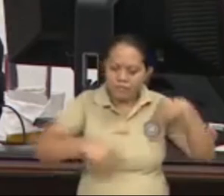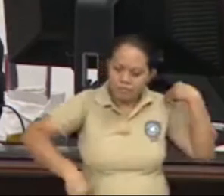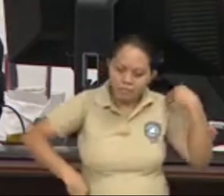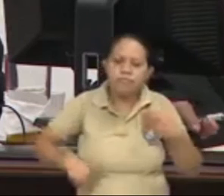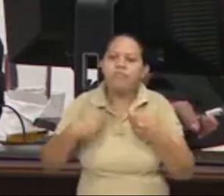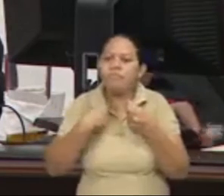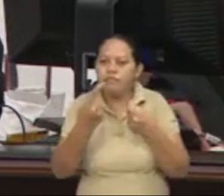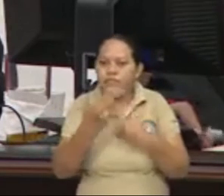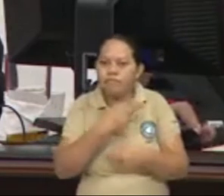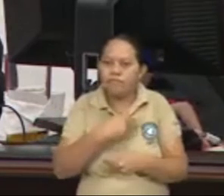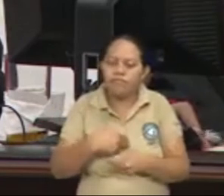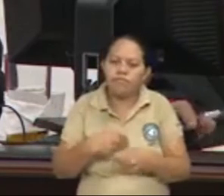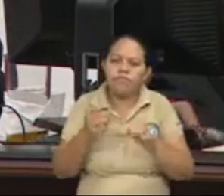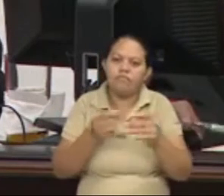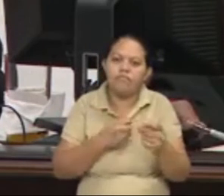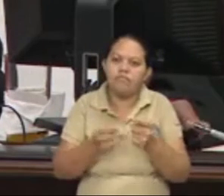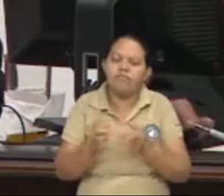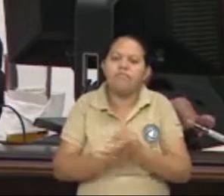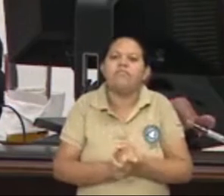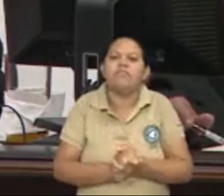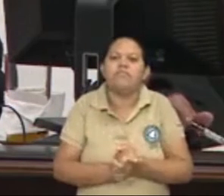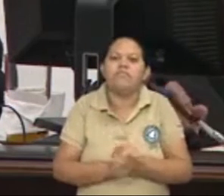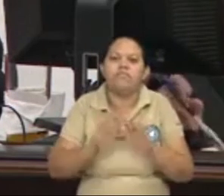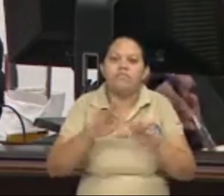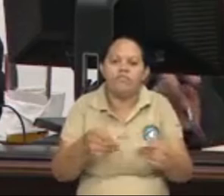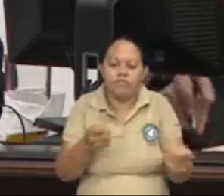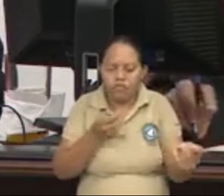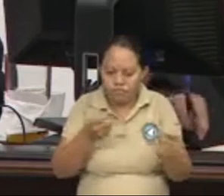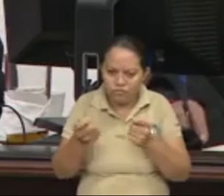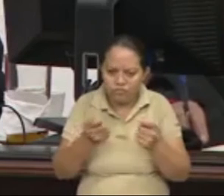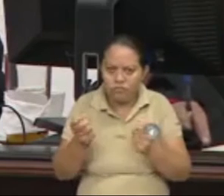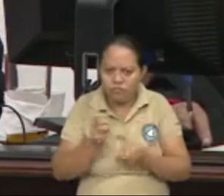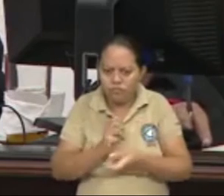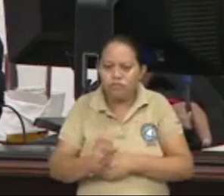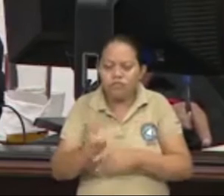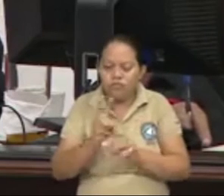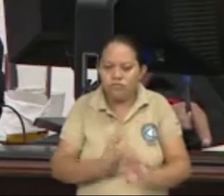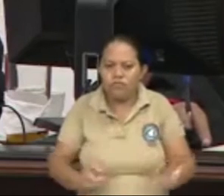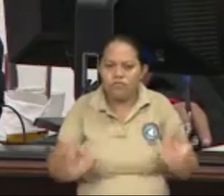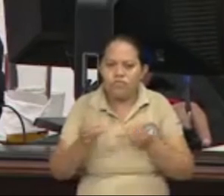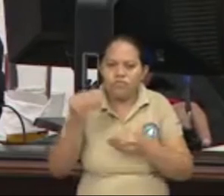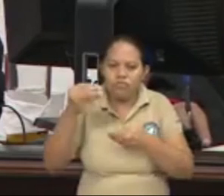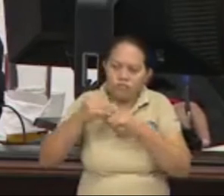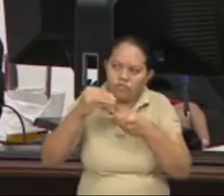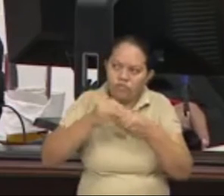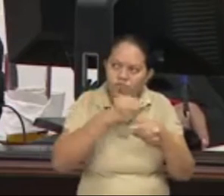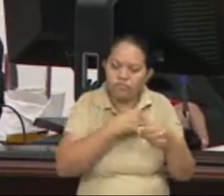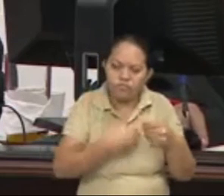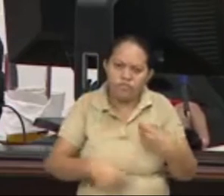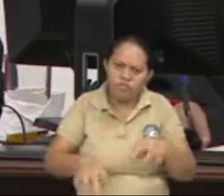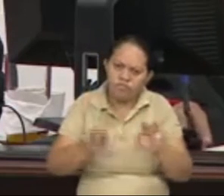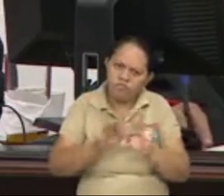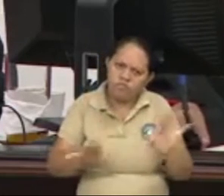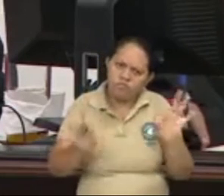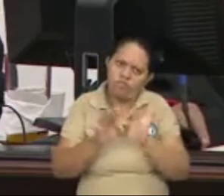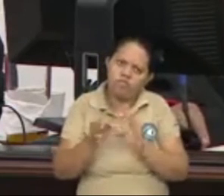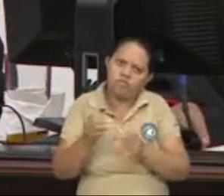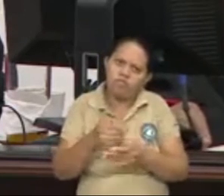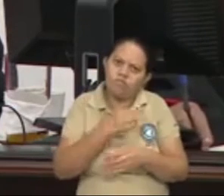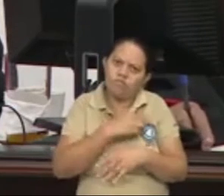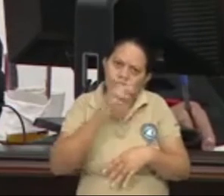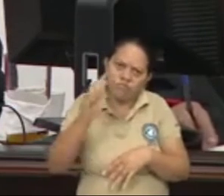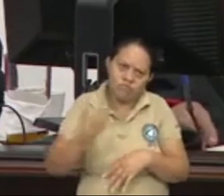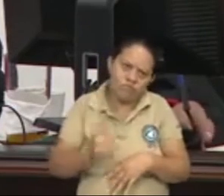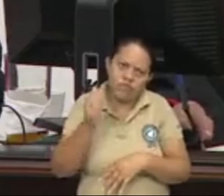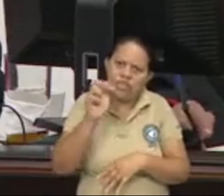República, conformar el balance fiscal, coordinar y dirigir la ejecución y control del gasto público, administrar el registro de inversiones públicas del